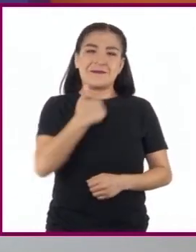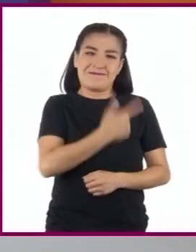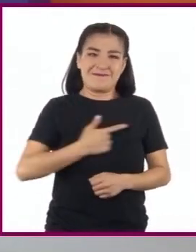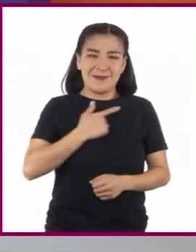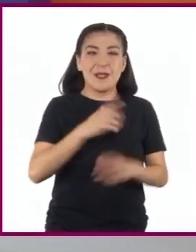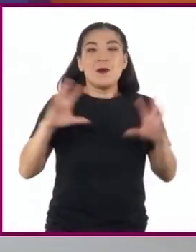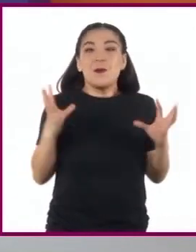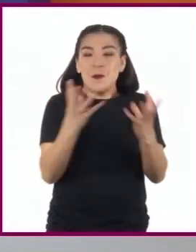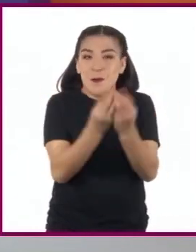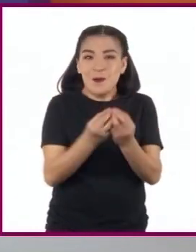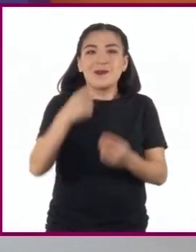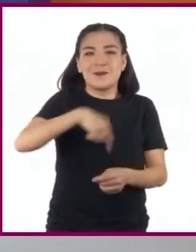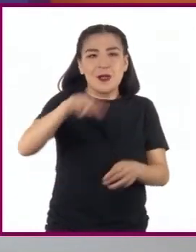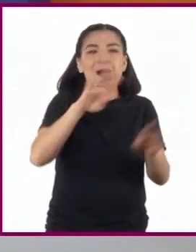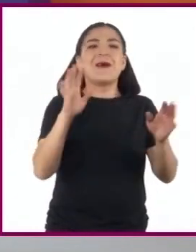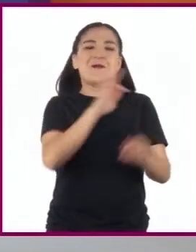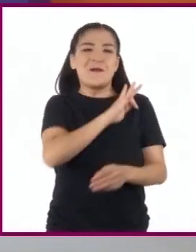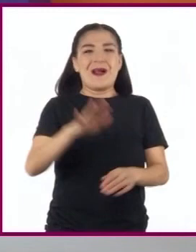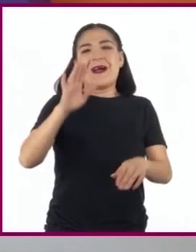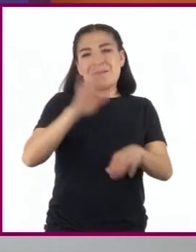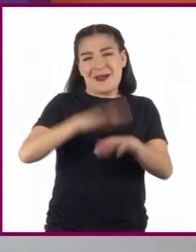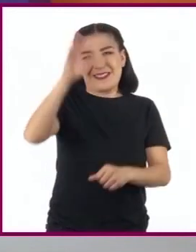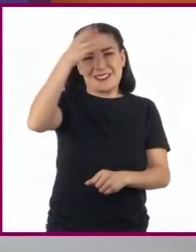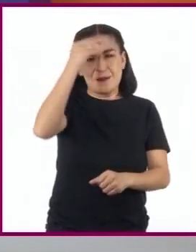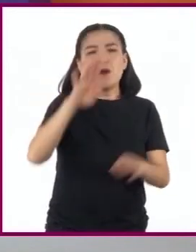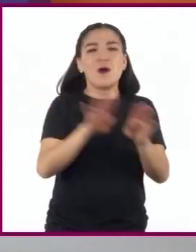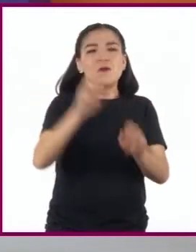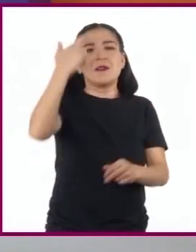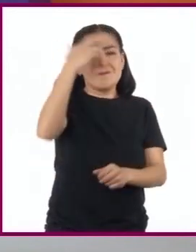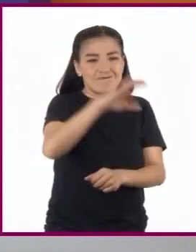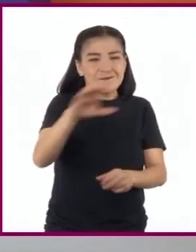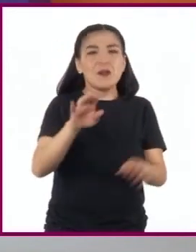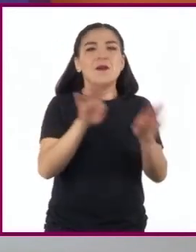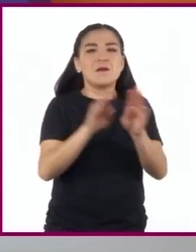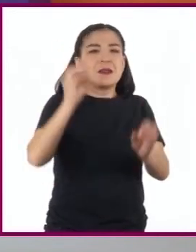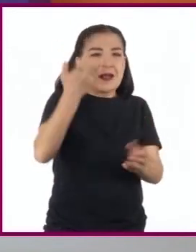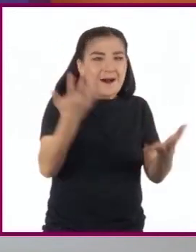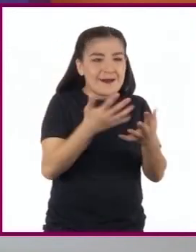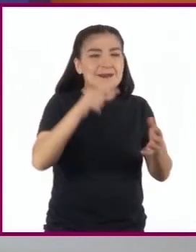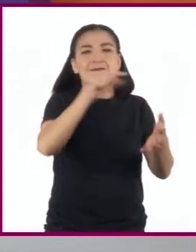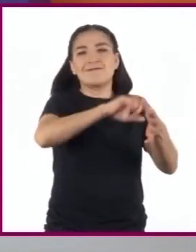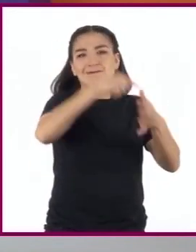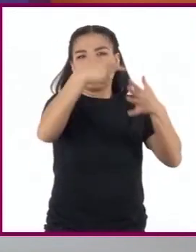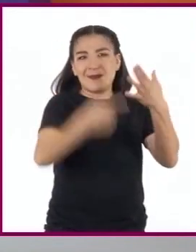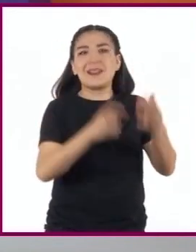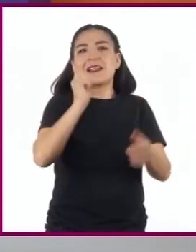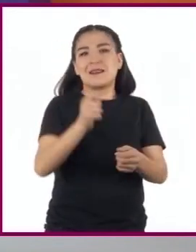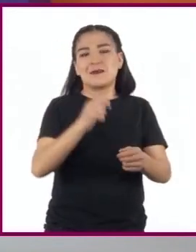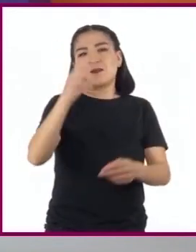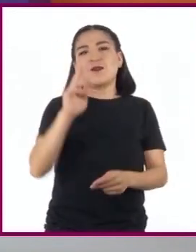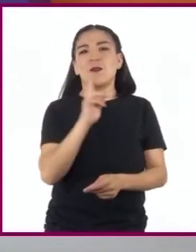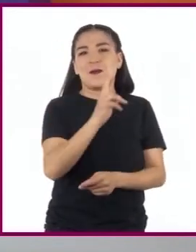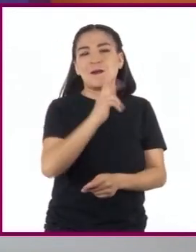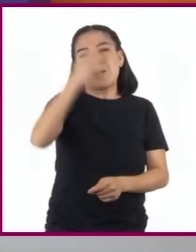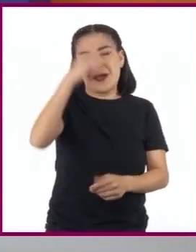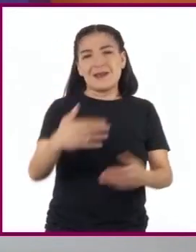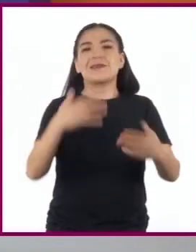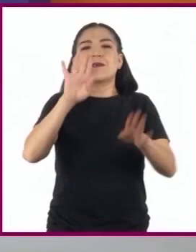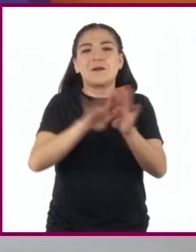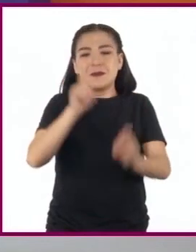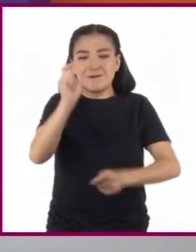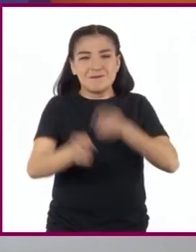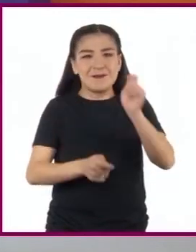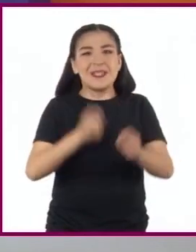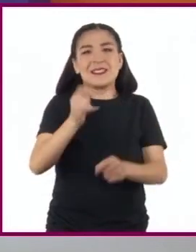gusto que juntos hayamos podido aprender y reconocer la estructura y los elementos de la noticia para leer e interpretar